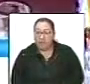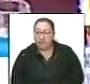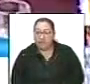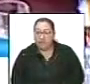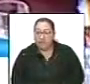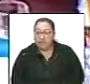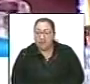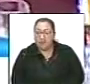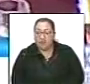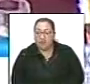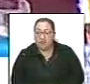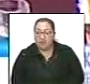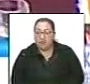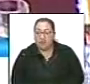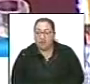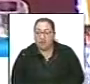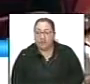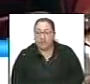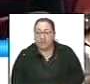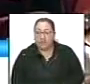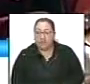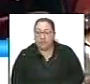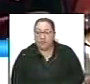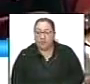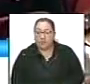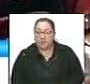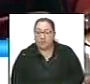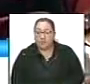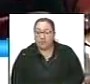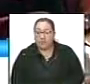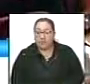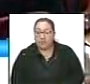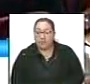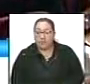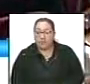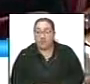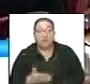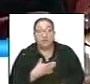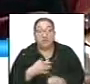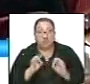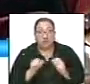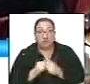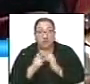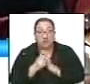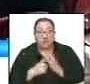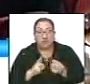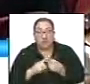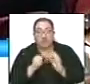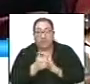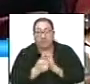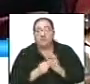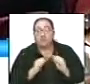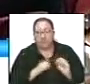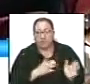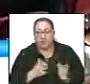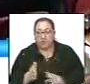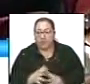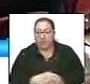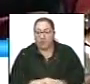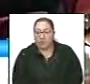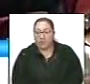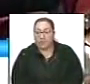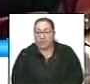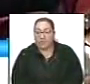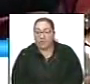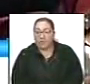2018, se levanta la sesión. Presidenta, vamos a seguir con el mismo dictamen, ¿no es cierto? O sea, los artículos... Sí, congresista. Continuamos con el